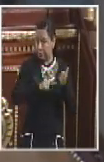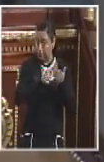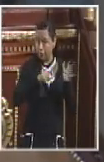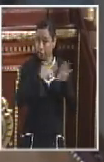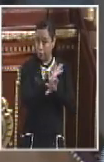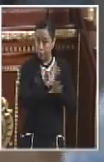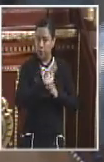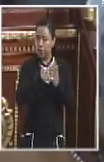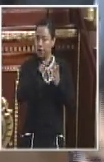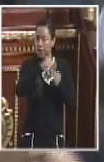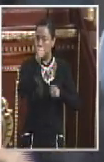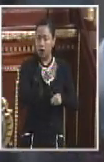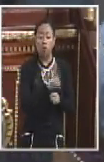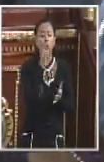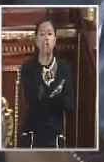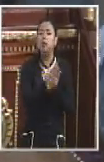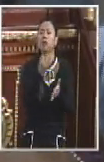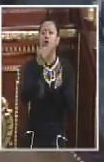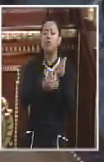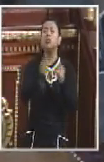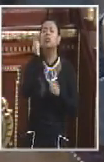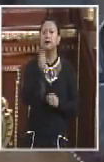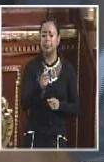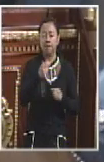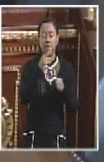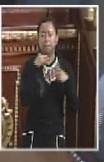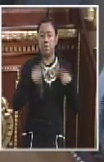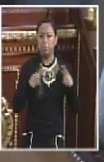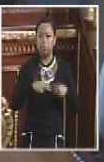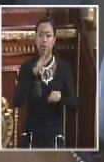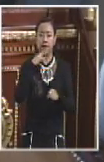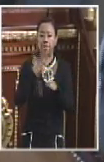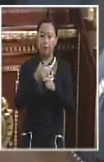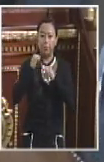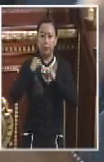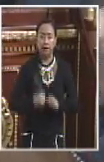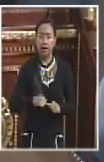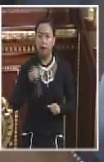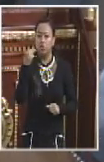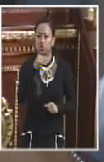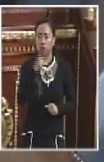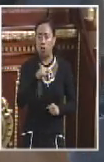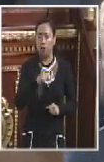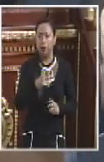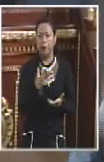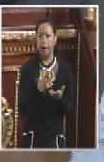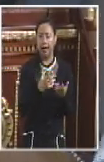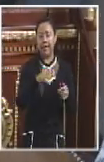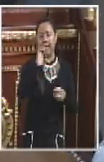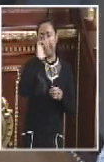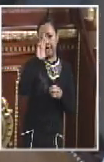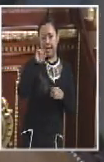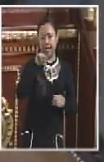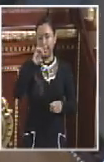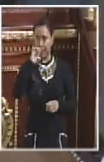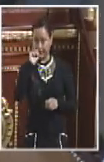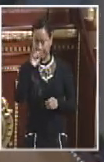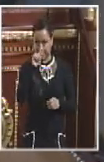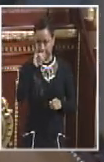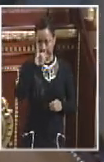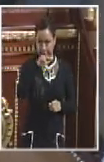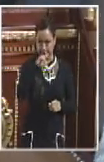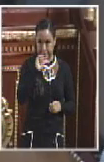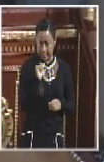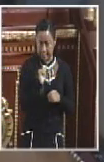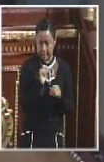solamente les faltó decir la persona encargada de la Fiscalía deberá llamarse Ernestina y apellidarse Godoy, un descaro abierto